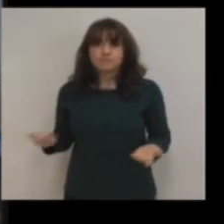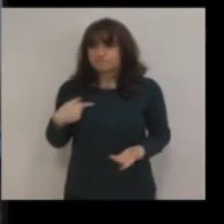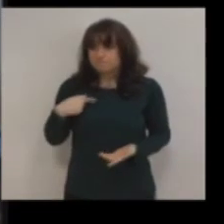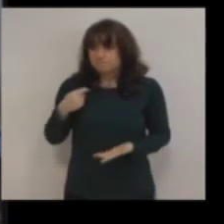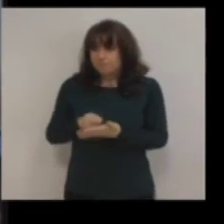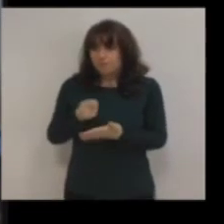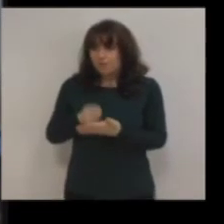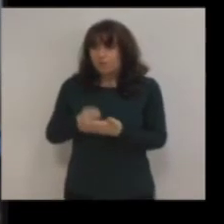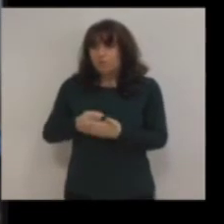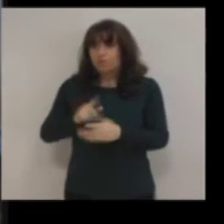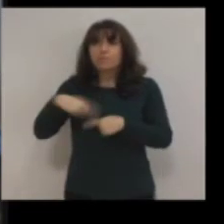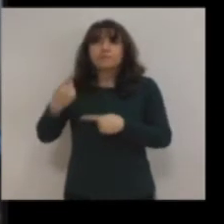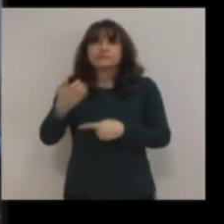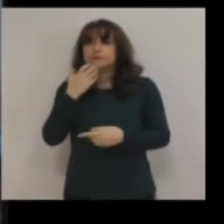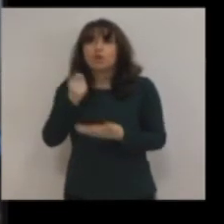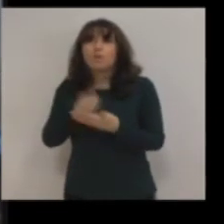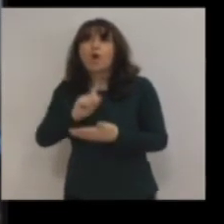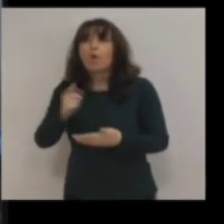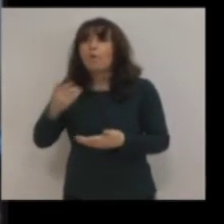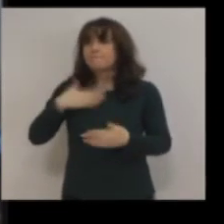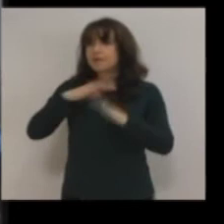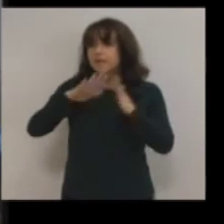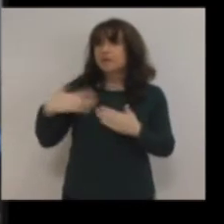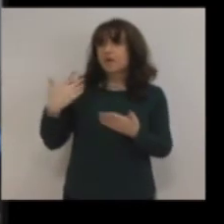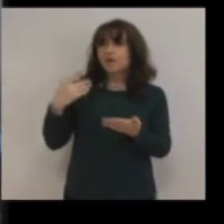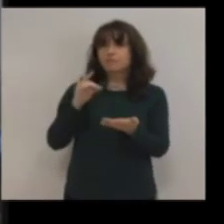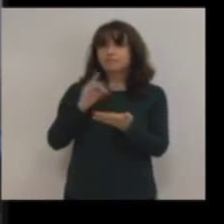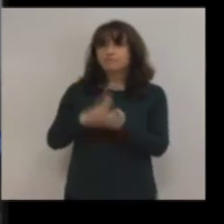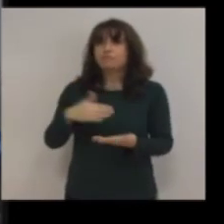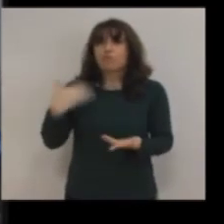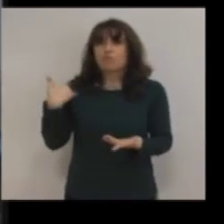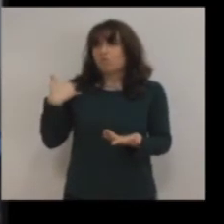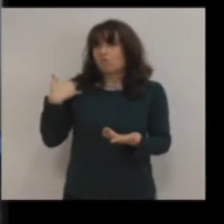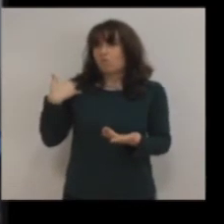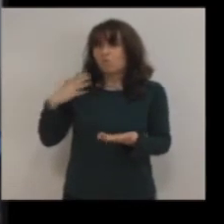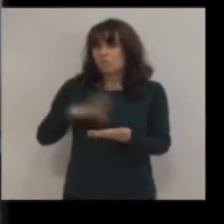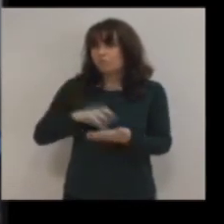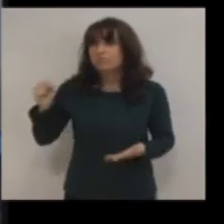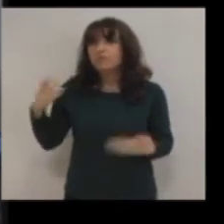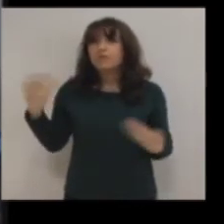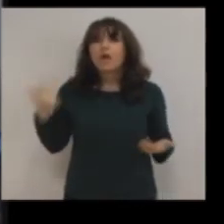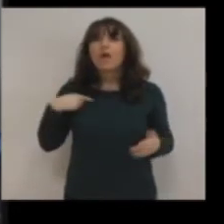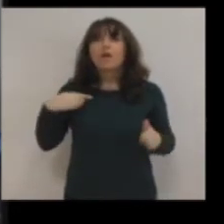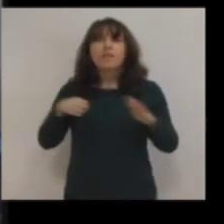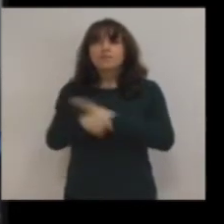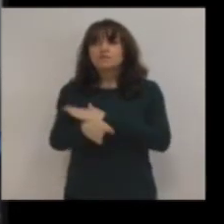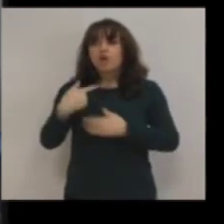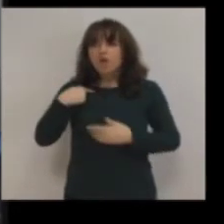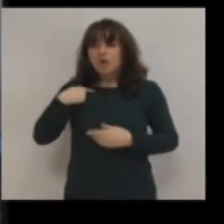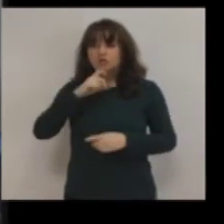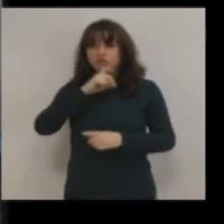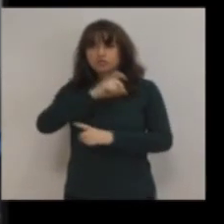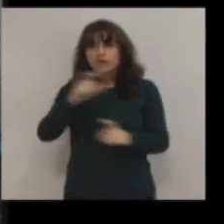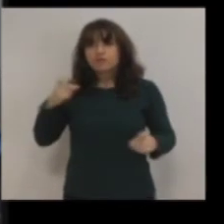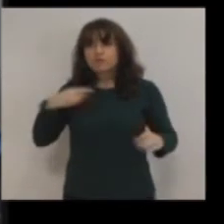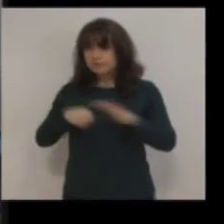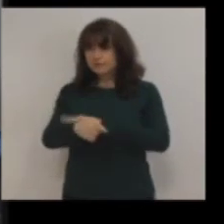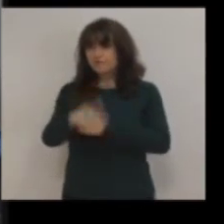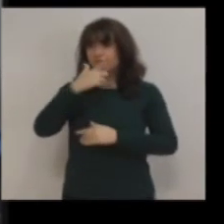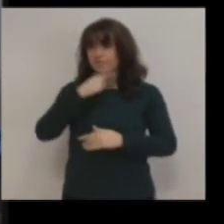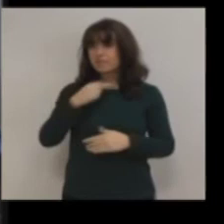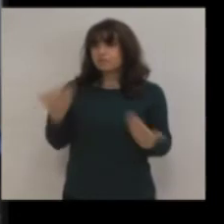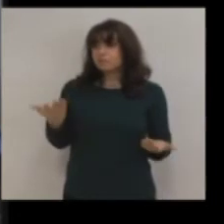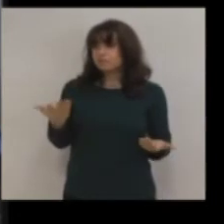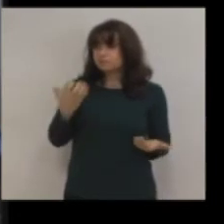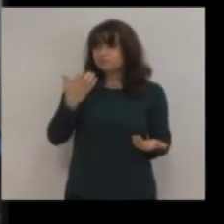correcta y por lo tanto me embargan mis bienes o lo que sea. Mi acceso a unas notificaciones accesibles de una manera que luego no me